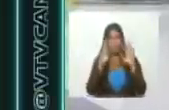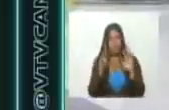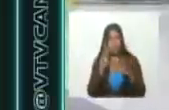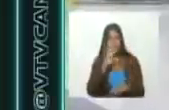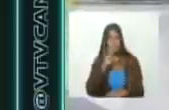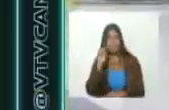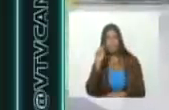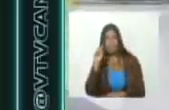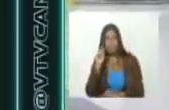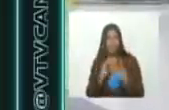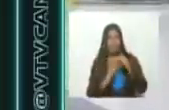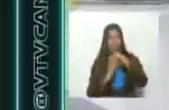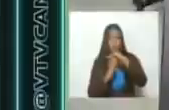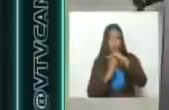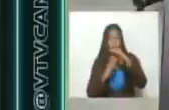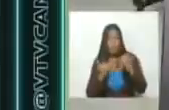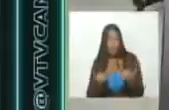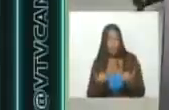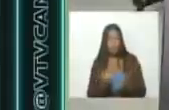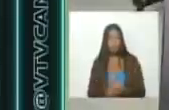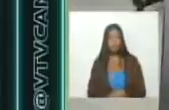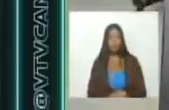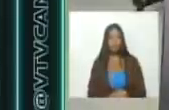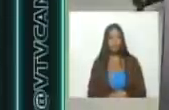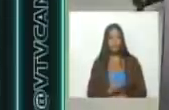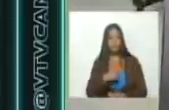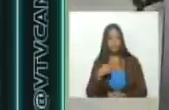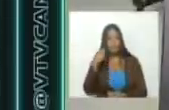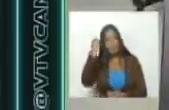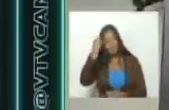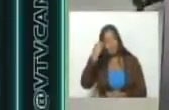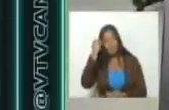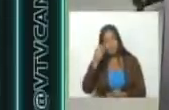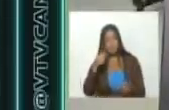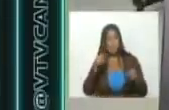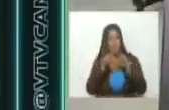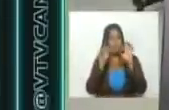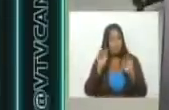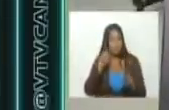mañana, 41 minutos. Vamos a hacer el corte. Uh-huh. Y así piensa la